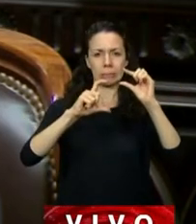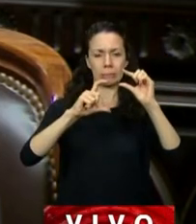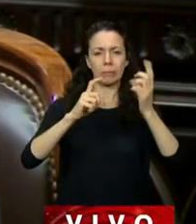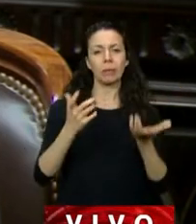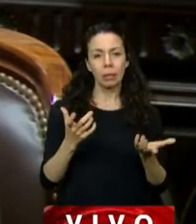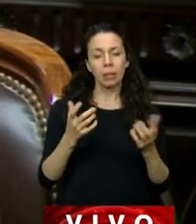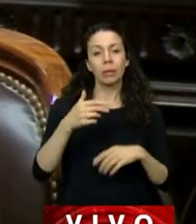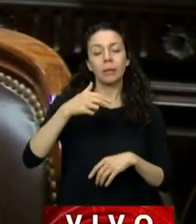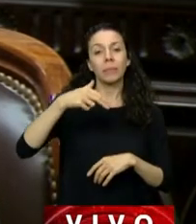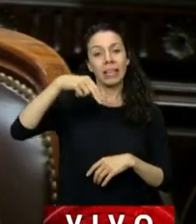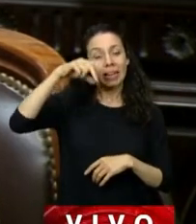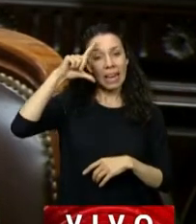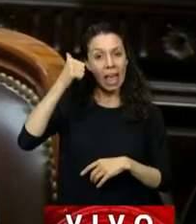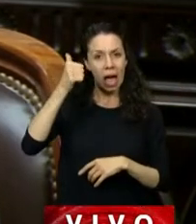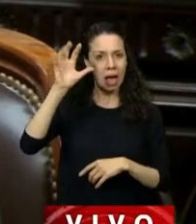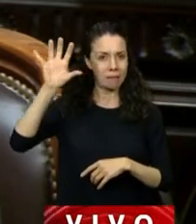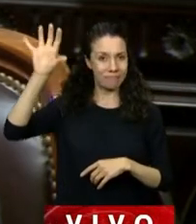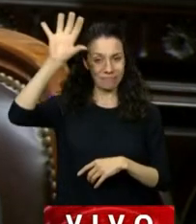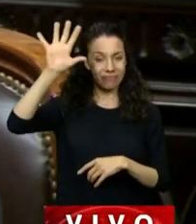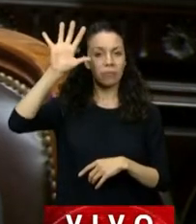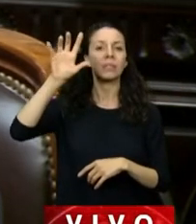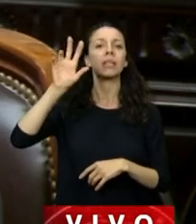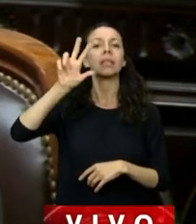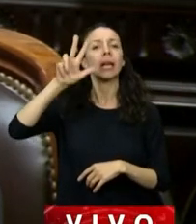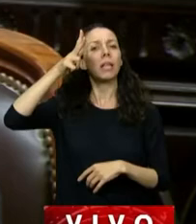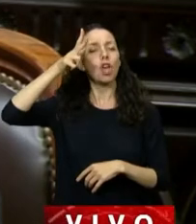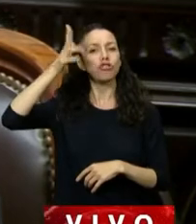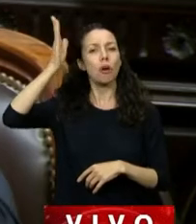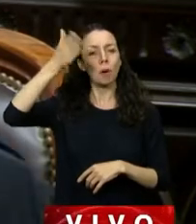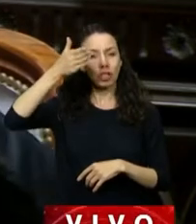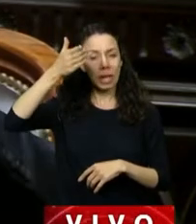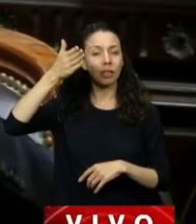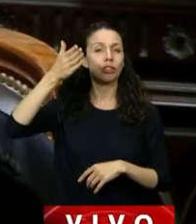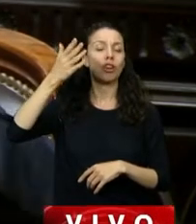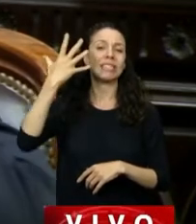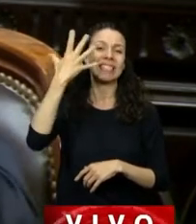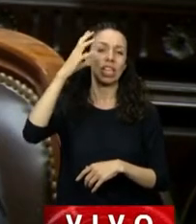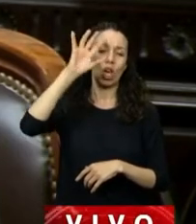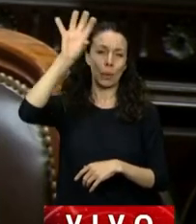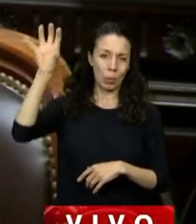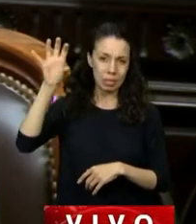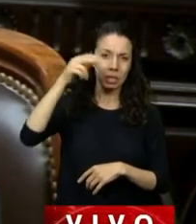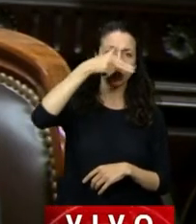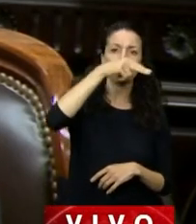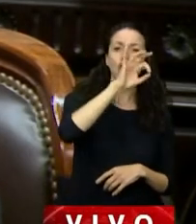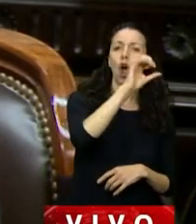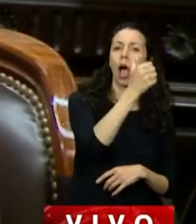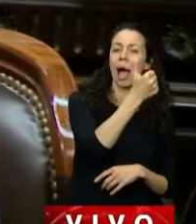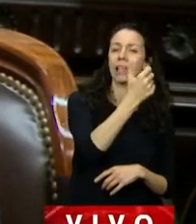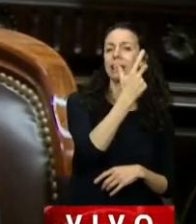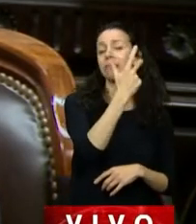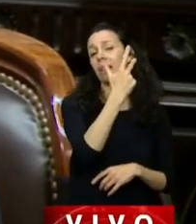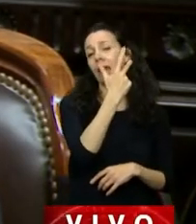Al NEA, solo el 38% en las 5 provincias, y en el NOA, de esos 3, 4